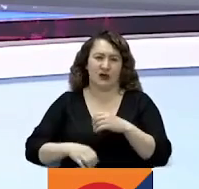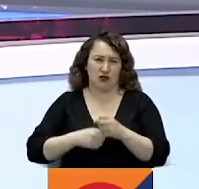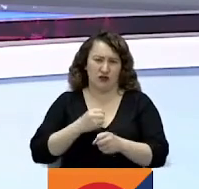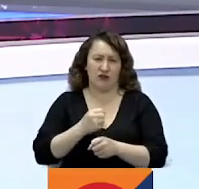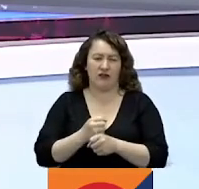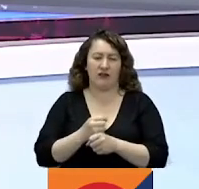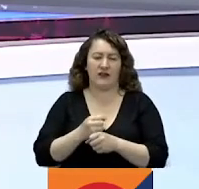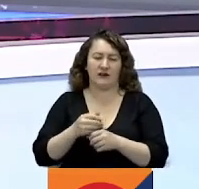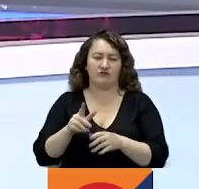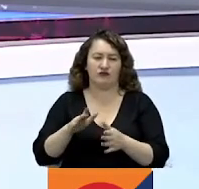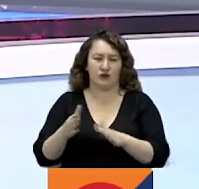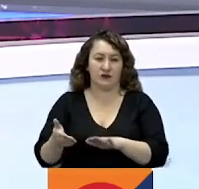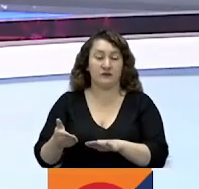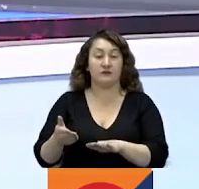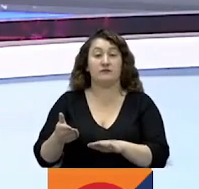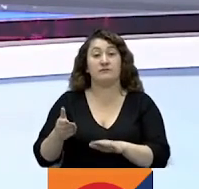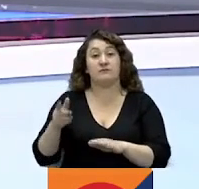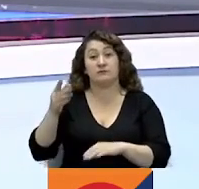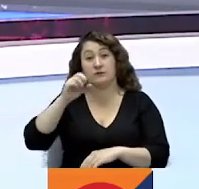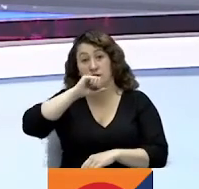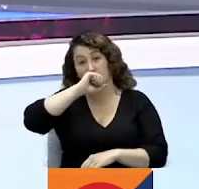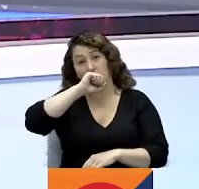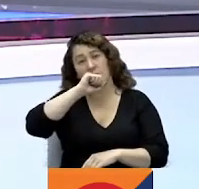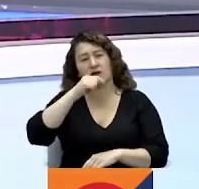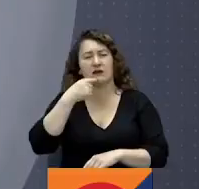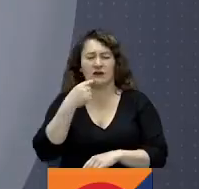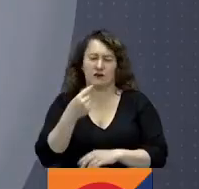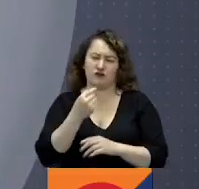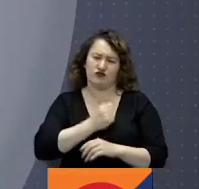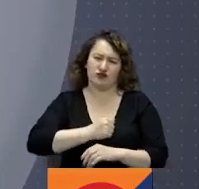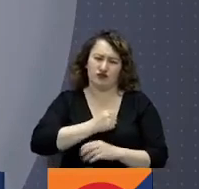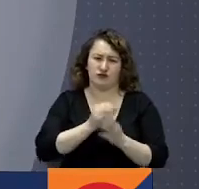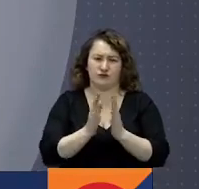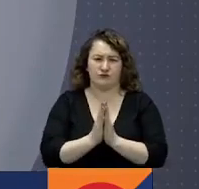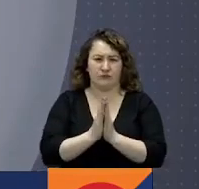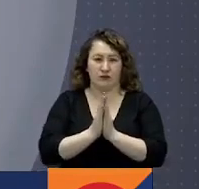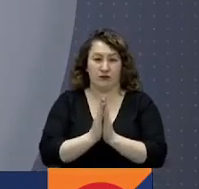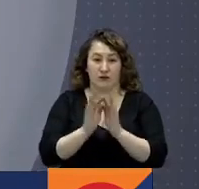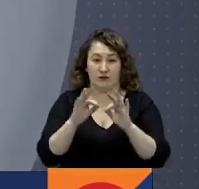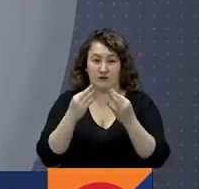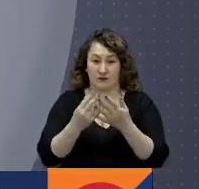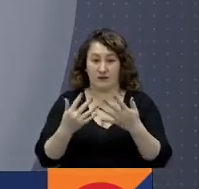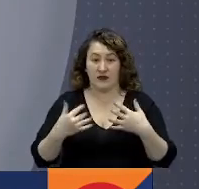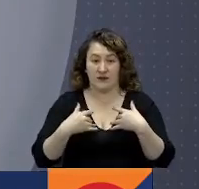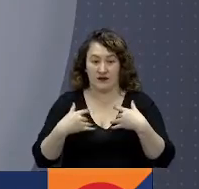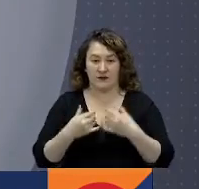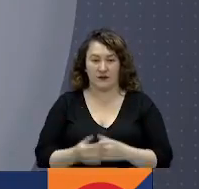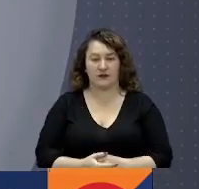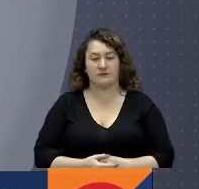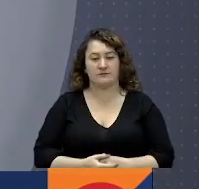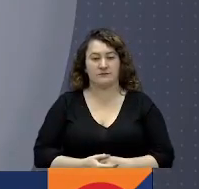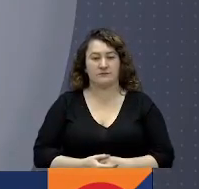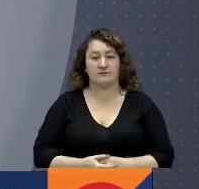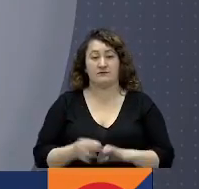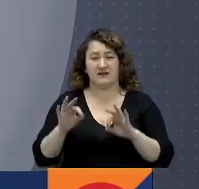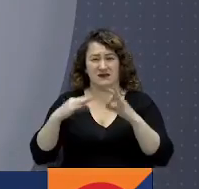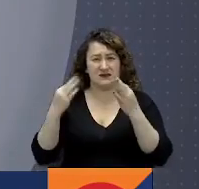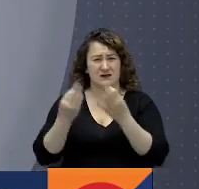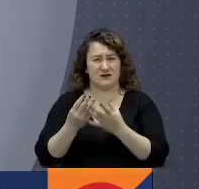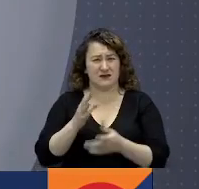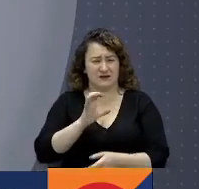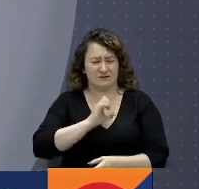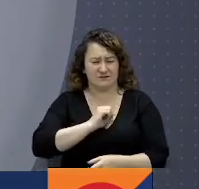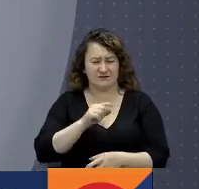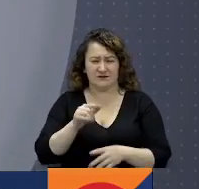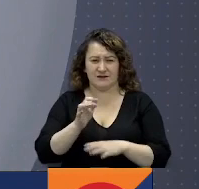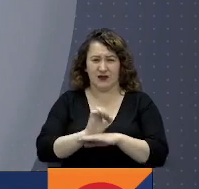Francisco pidió oraciones para las víctimas y sus familias. Un beso de esperanza en medio de la tragedia que enlutó a varias familias en Ecuador y